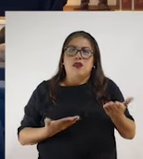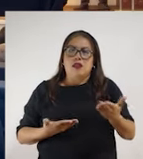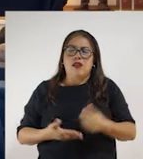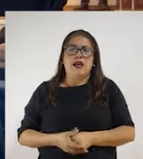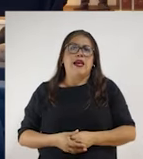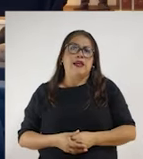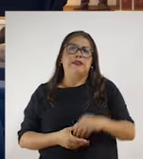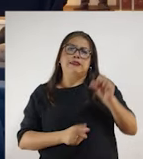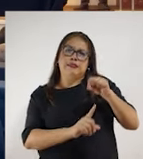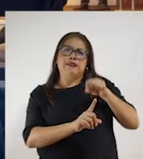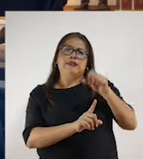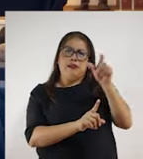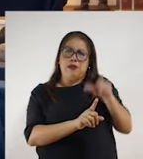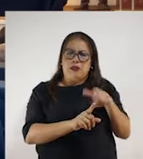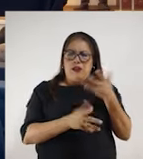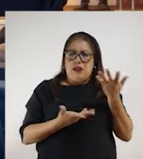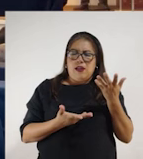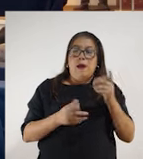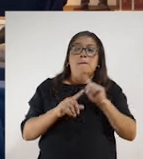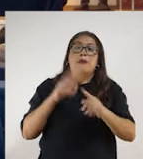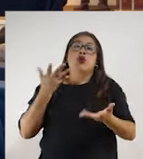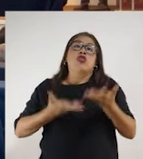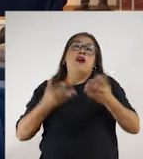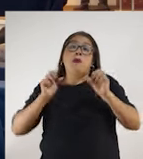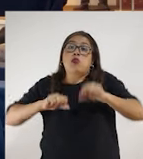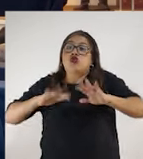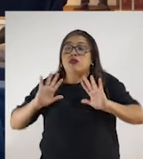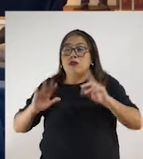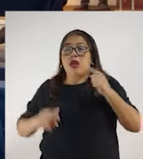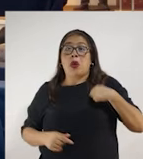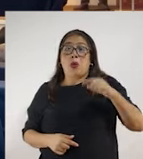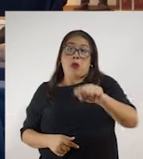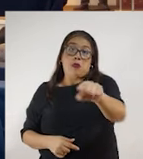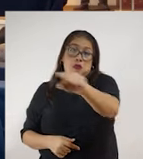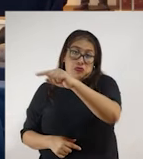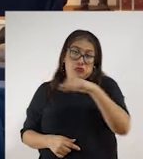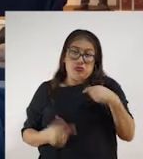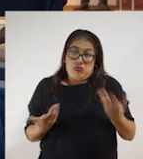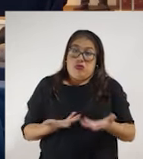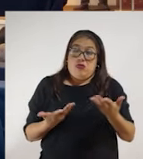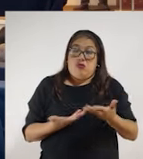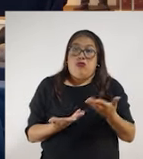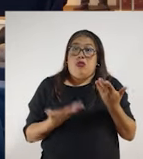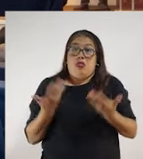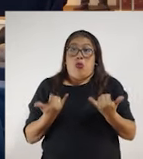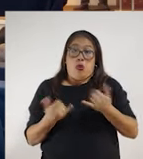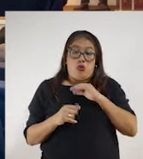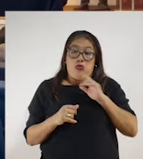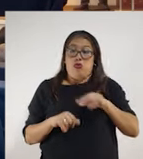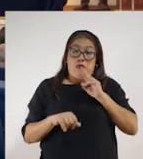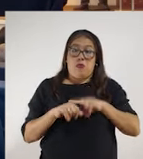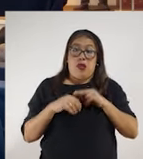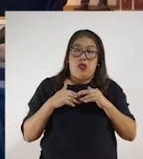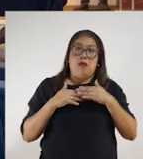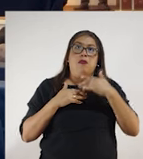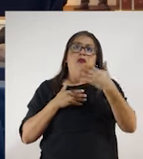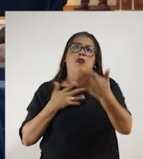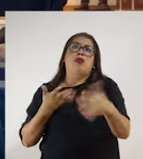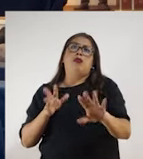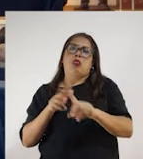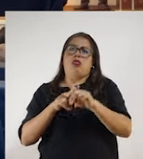discapacidad, pero posiblemente algunos de nosotros podamos decir de aquí a un tiempo somos personas